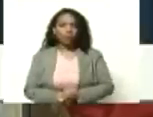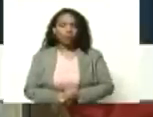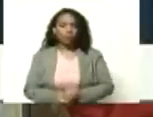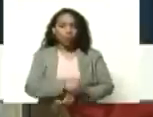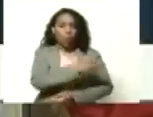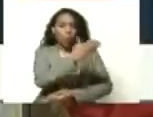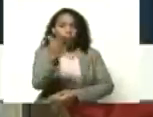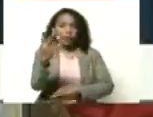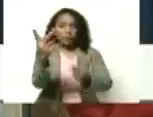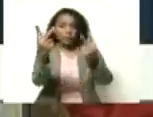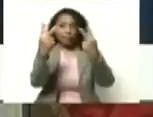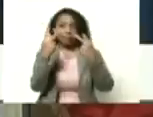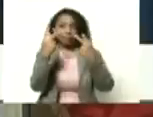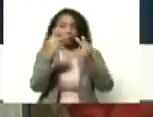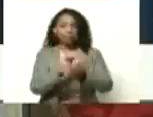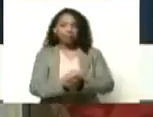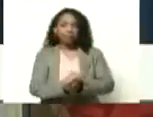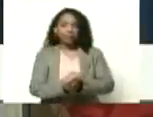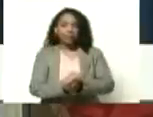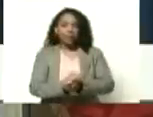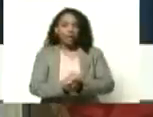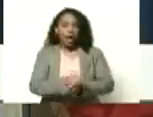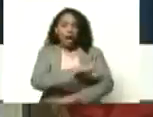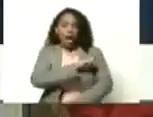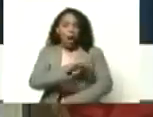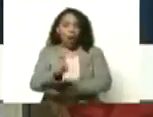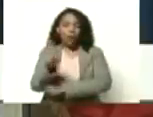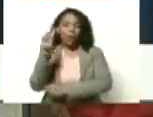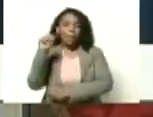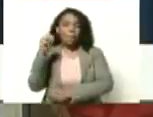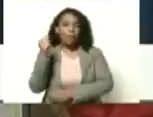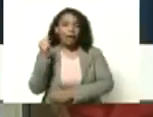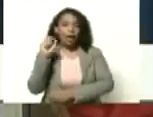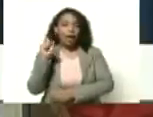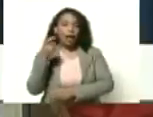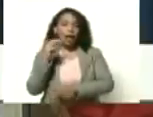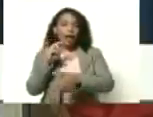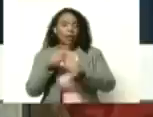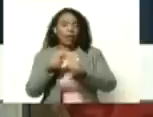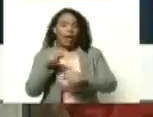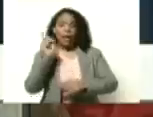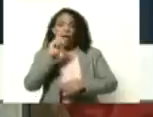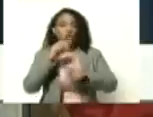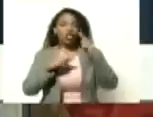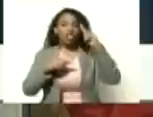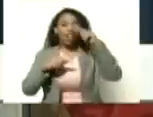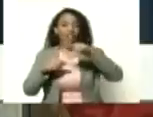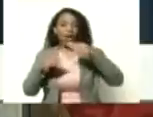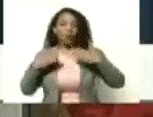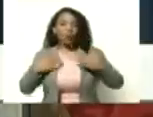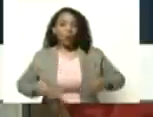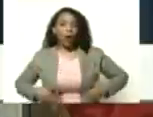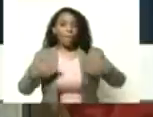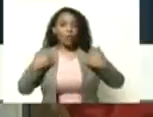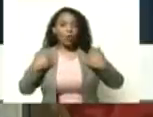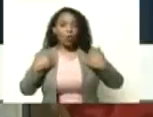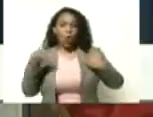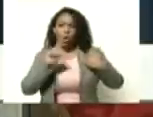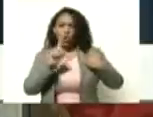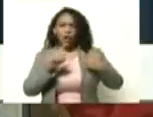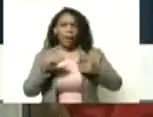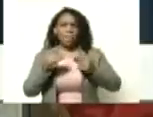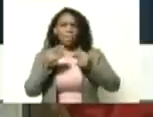ustedes la orden que da magic umar que no aparezca el cadáver nuestro solo